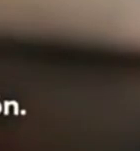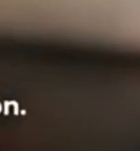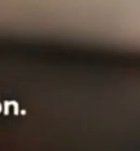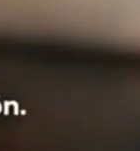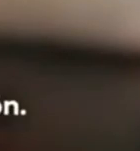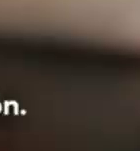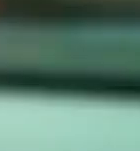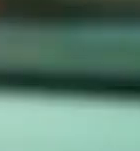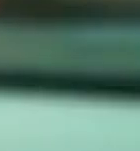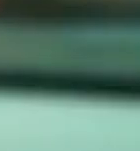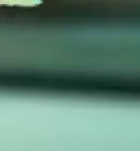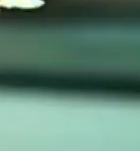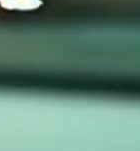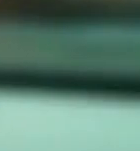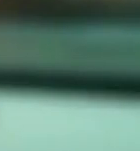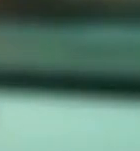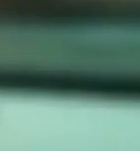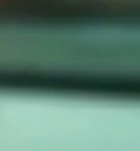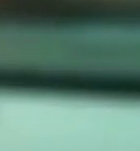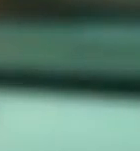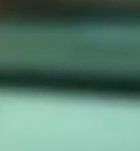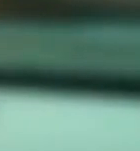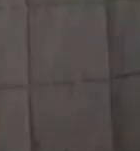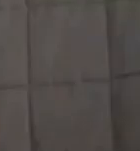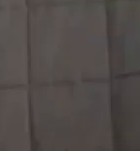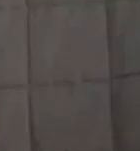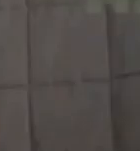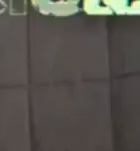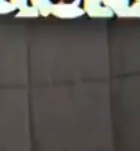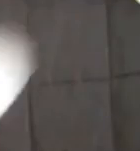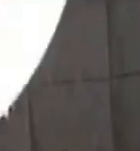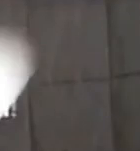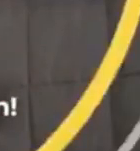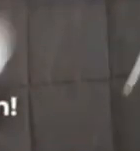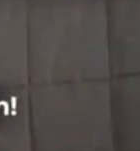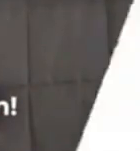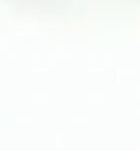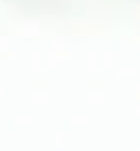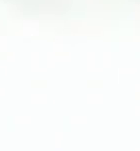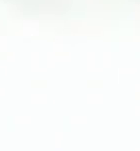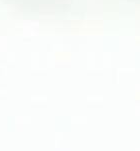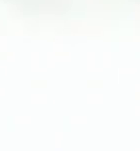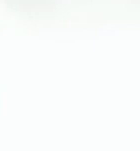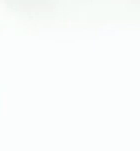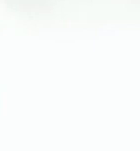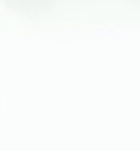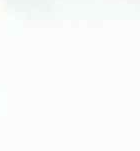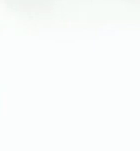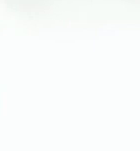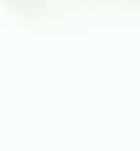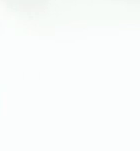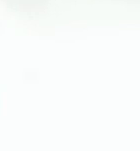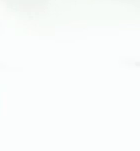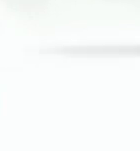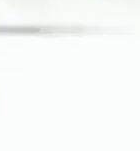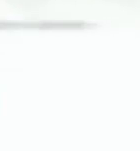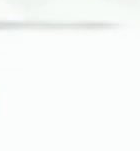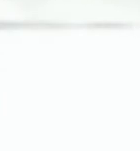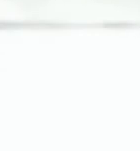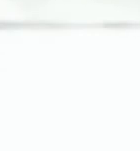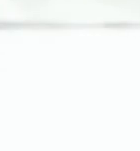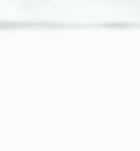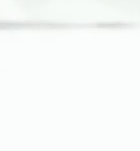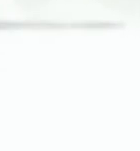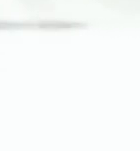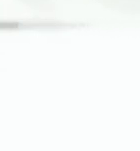de concientización, líneas de atención especializadas. Únete y sé parte de la transformación. Gobierno del estado de Oaxaca. Somos